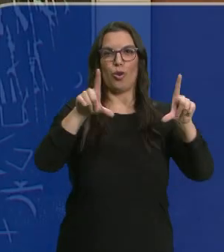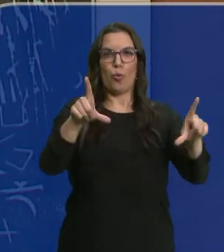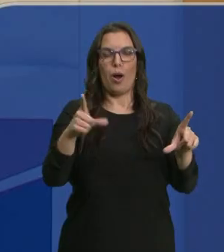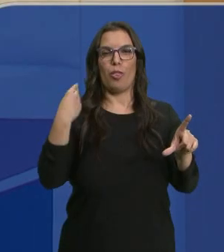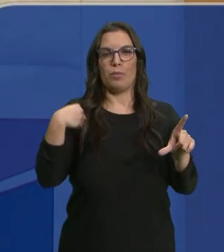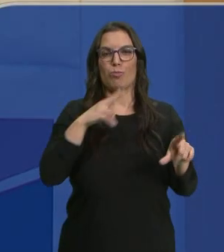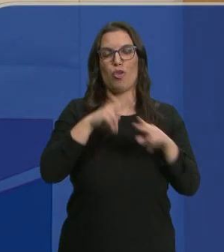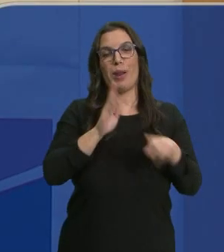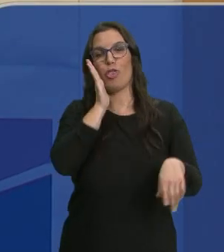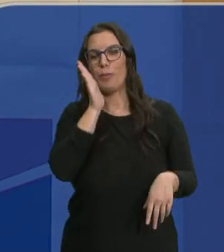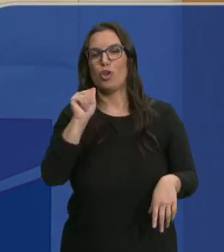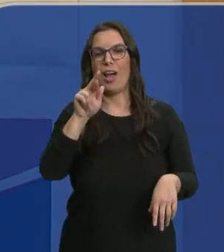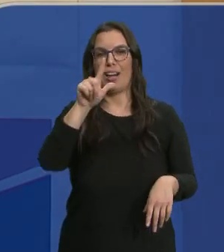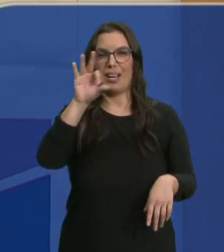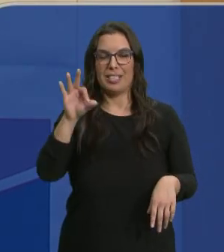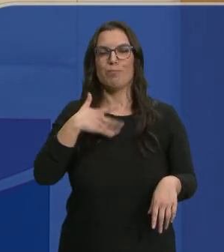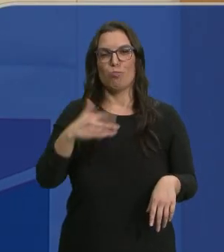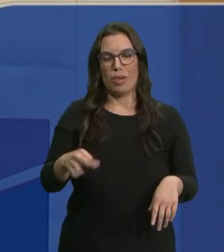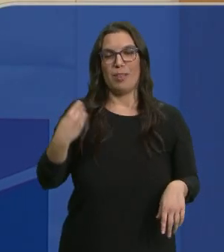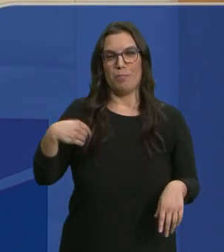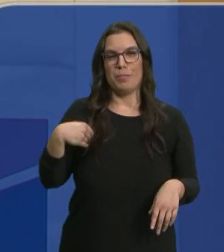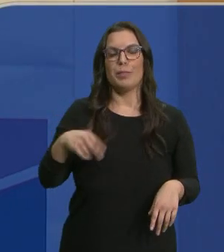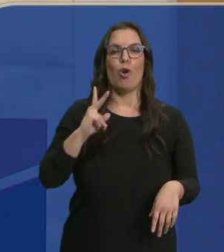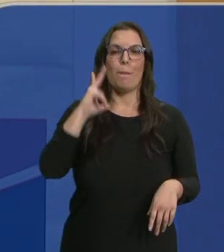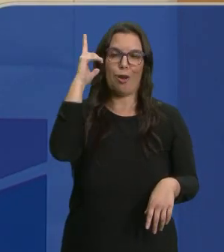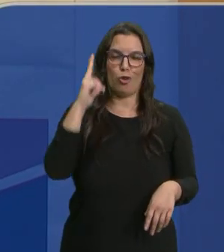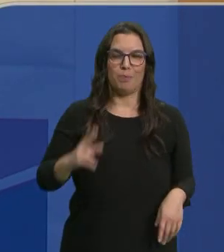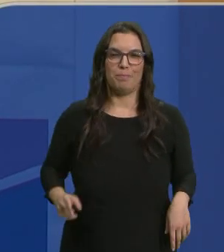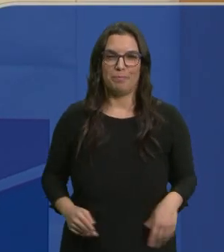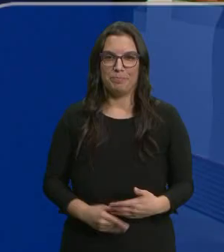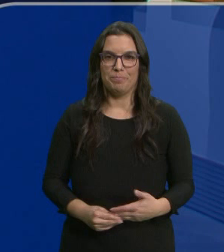El dormitorio de Arles de Vincent van Gogh.